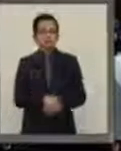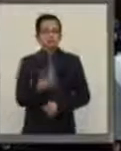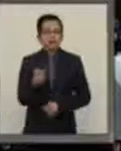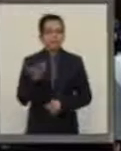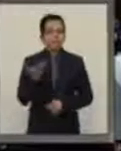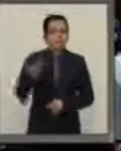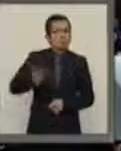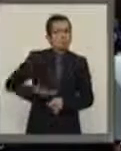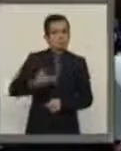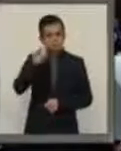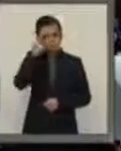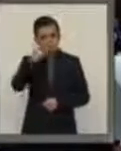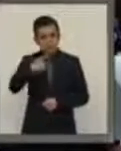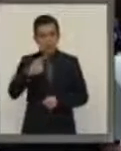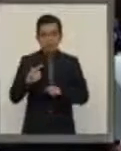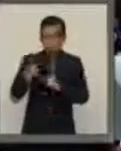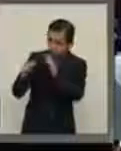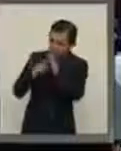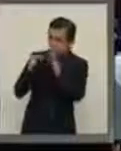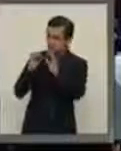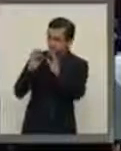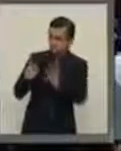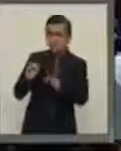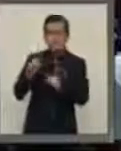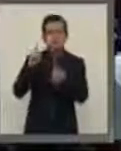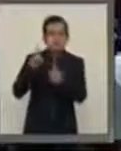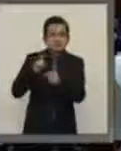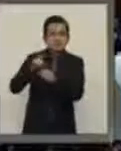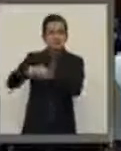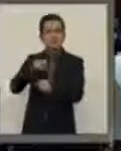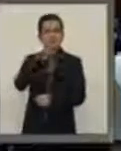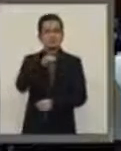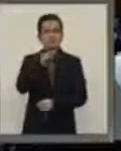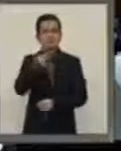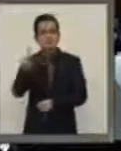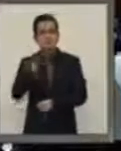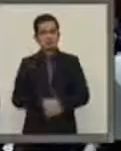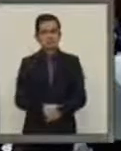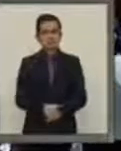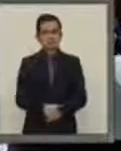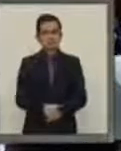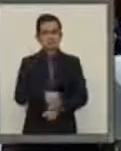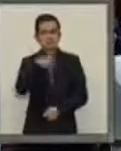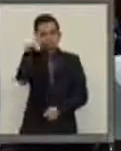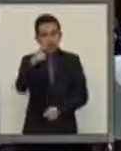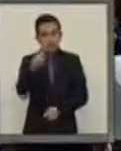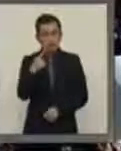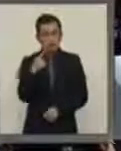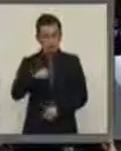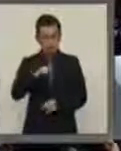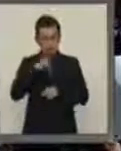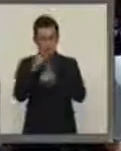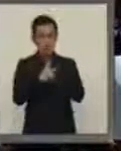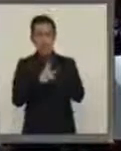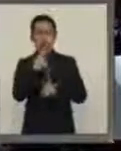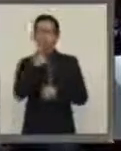establecidos para la firma y formar parte del TPP. Es para que no acusen a nuestro país